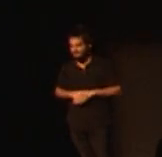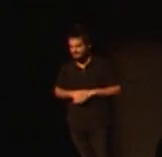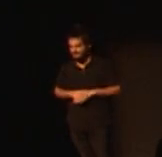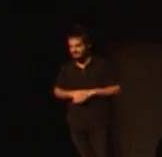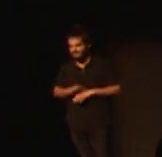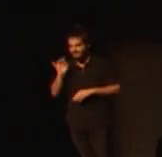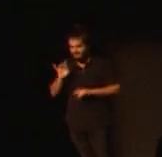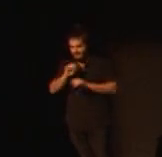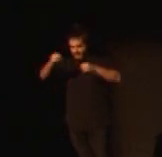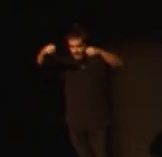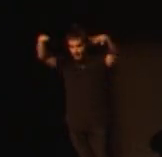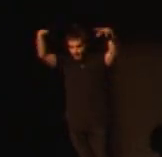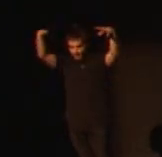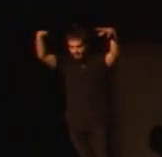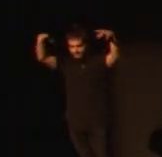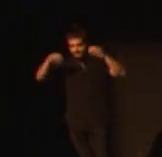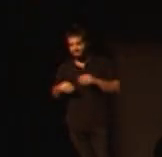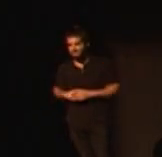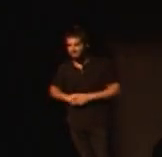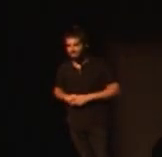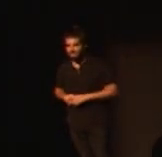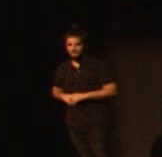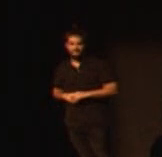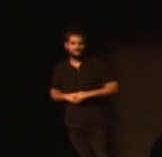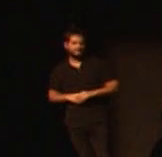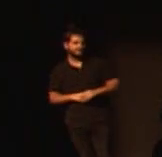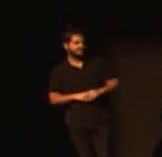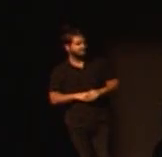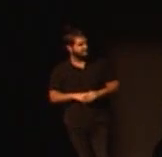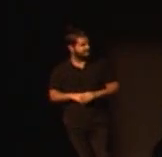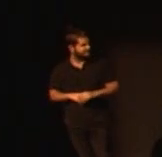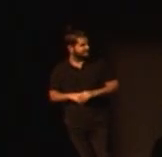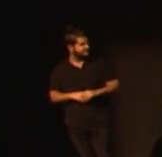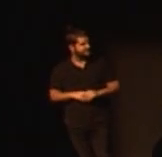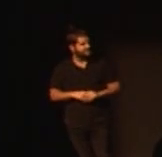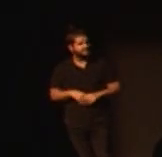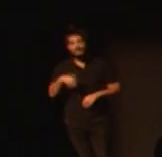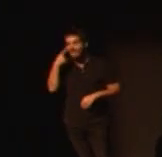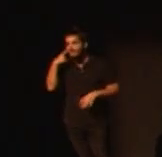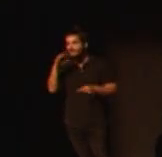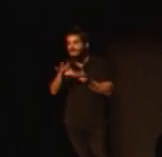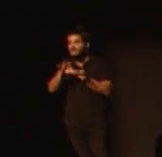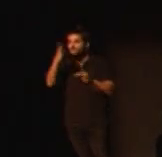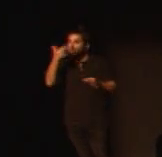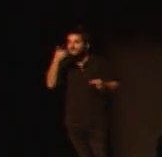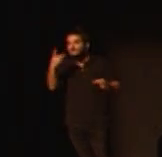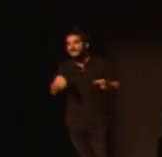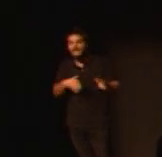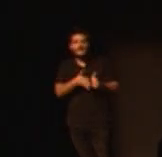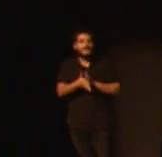butaca. Ah, sí, mejor. Así mucho mejor. Vamos a ver quién es el afortunado o afortunada que tiene ese billete